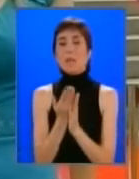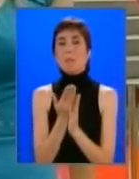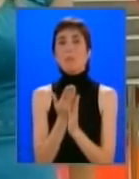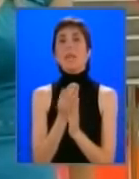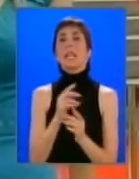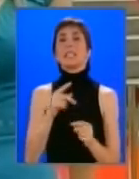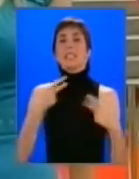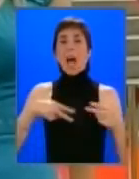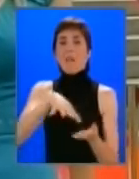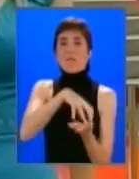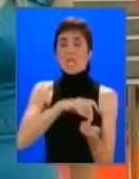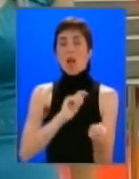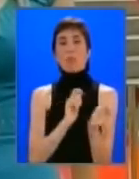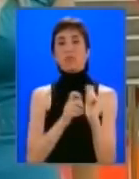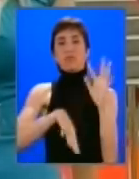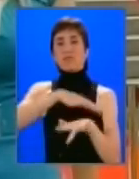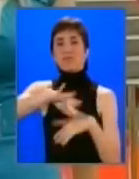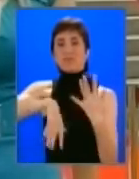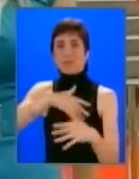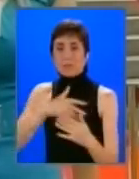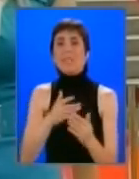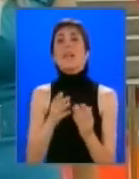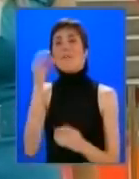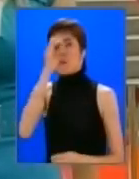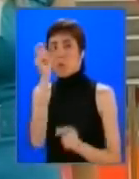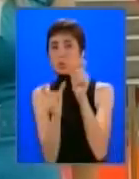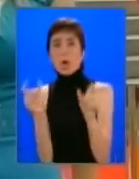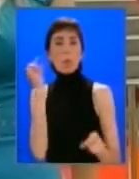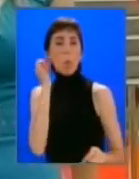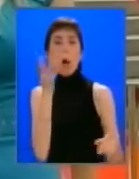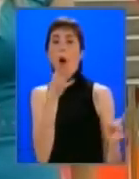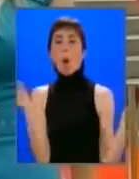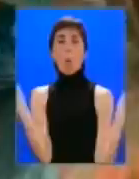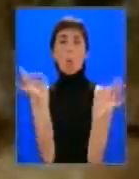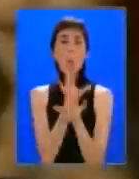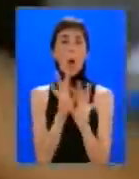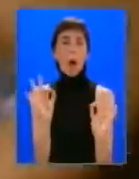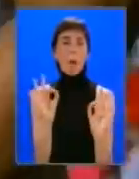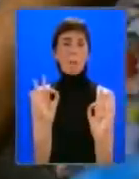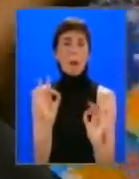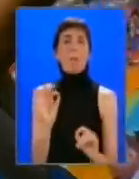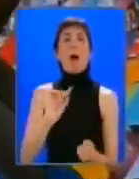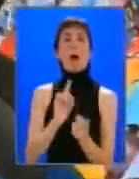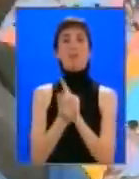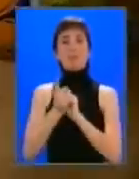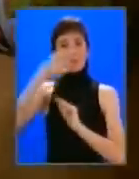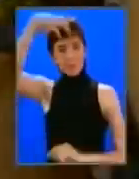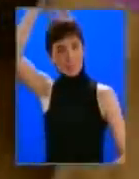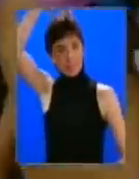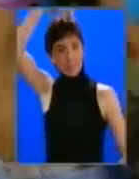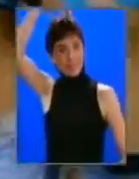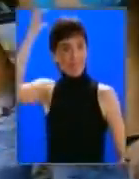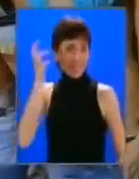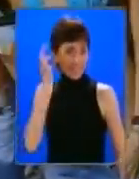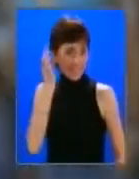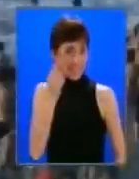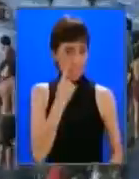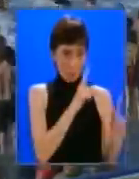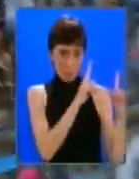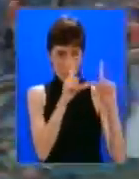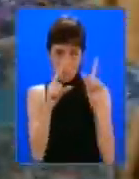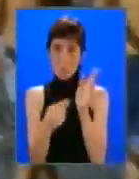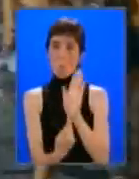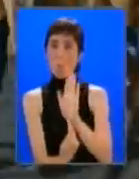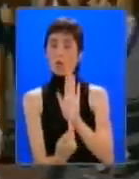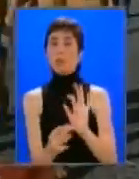revolucionarse Viña y también en busca de las chicas más guapas para convertirse en reina. Te queremos mostrar cómo está impecable